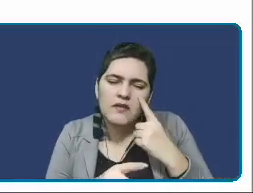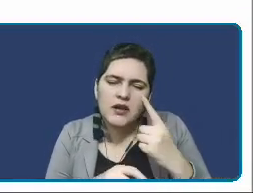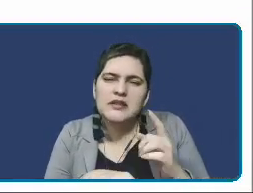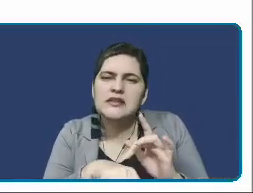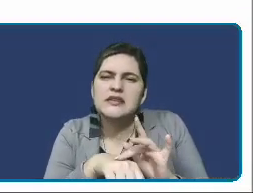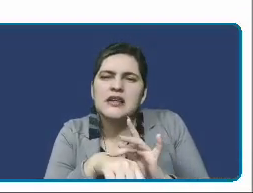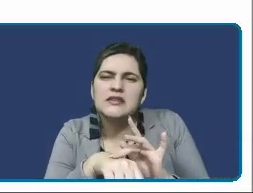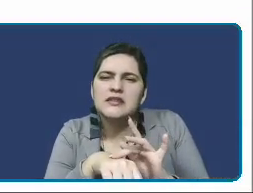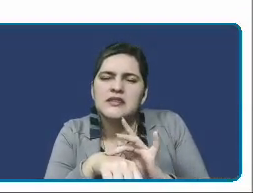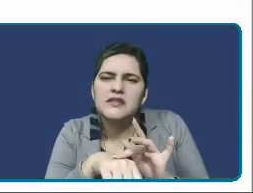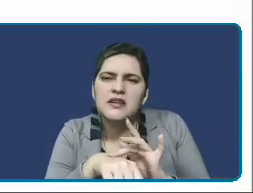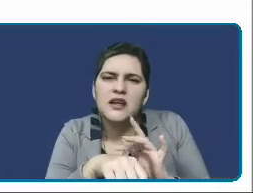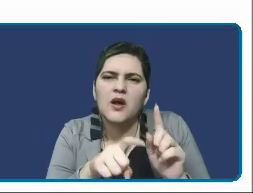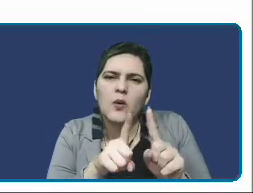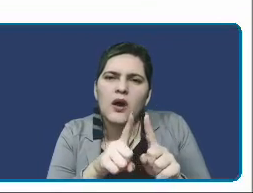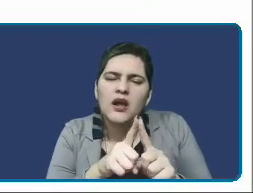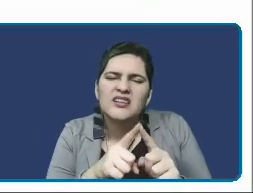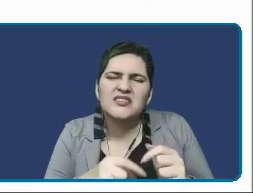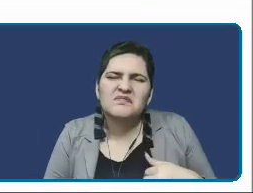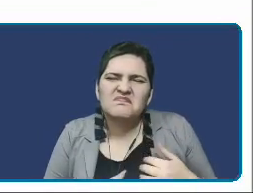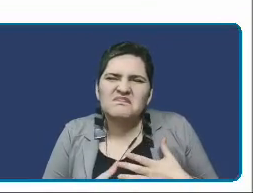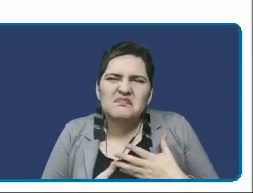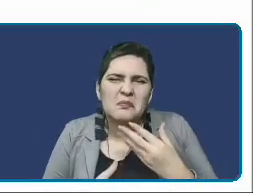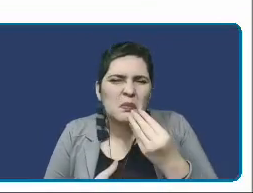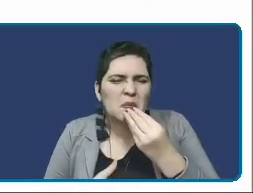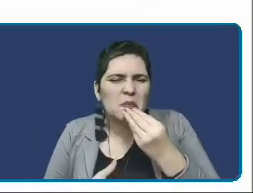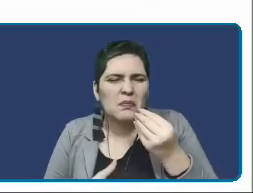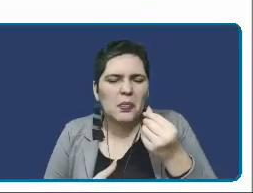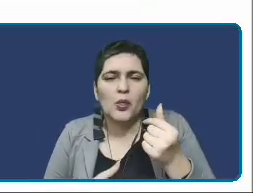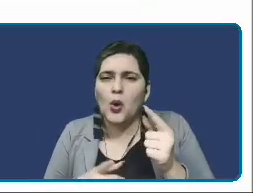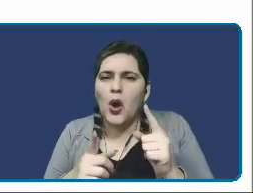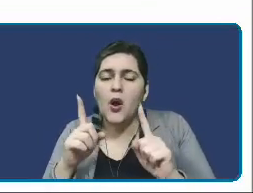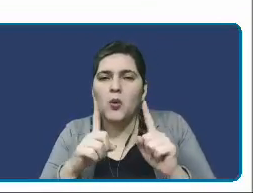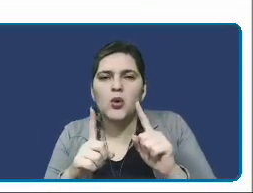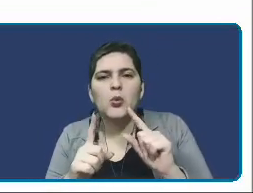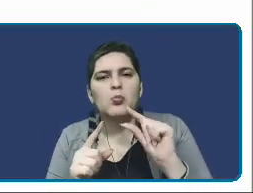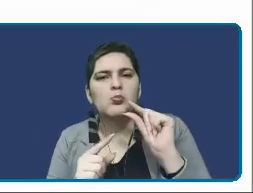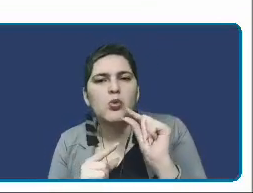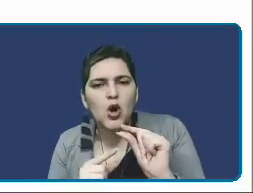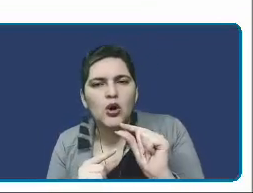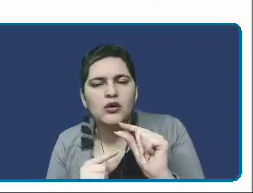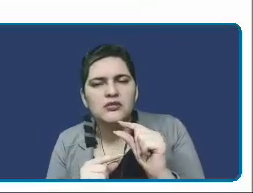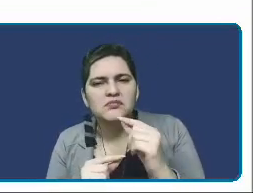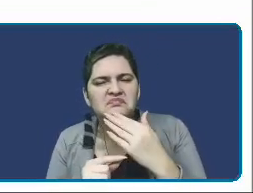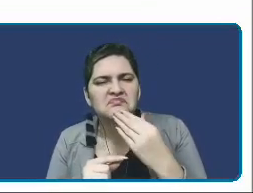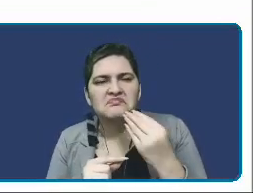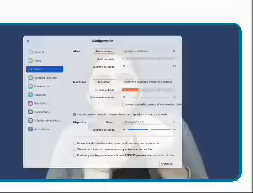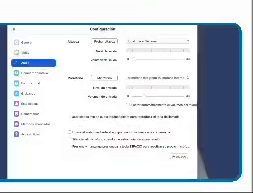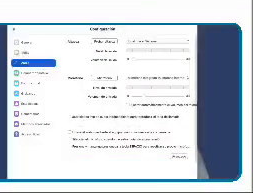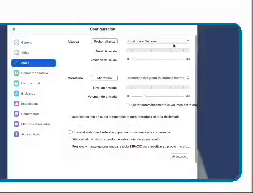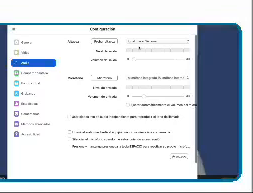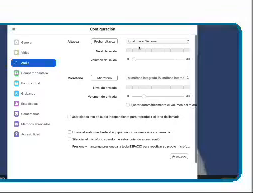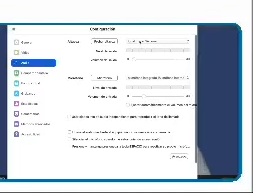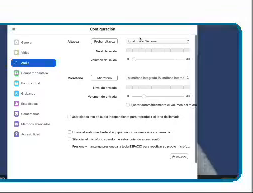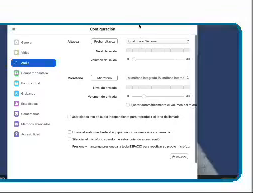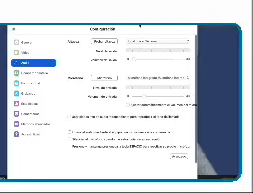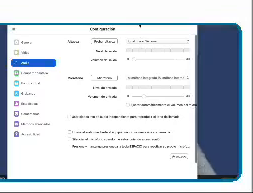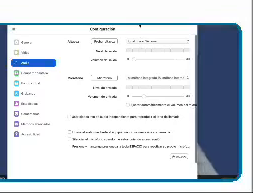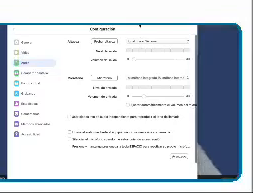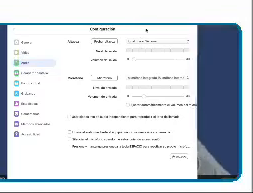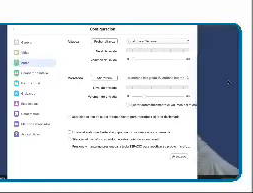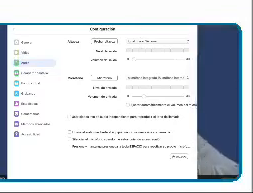de sentir mucho en la boca o sentir muy poco en la boca, dependiendo de qué niño esté evaluando